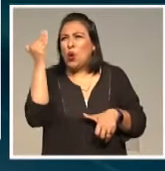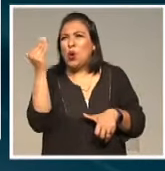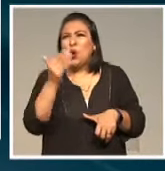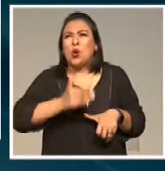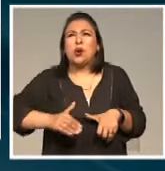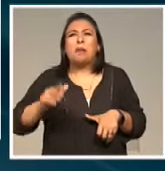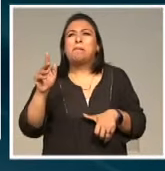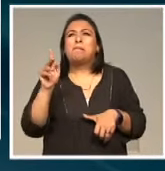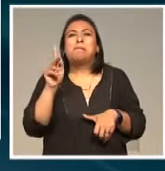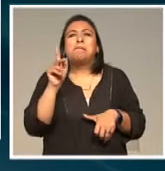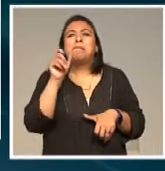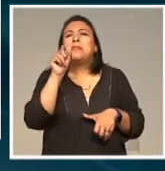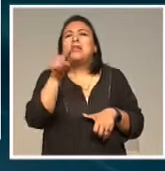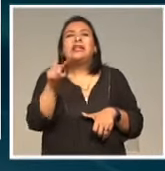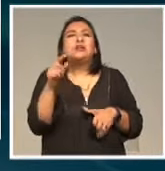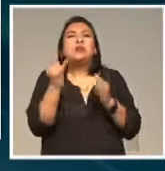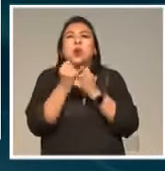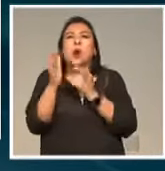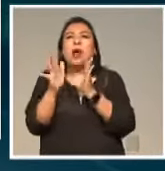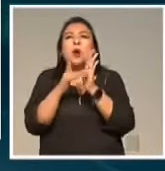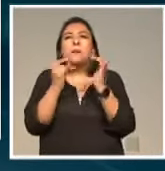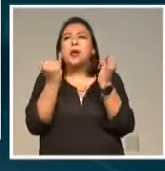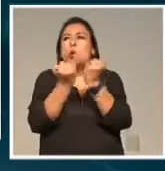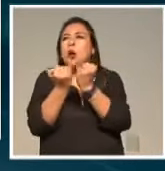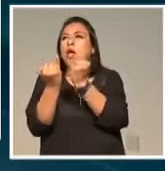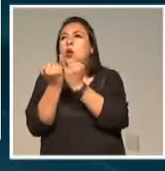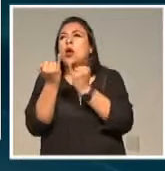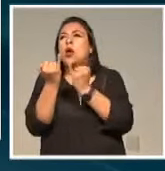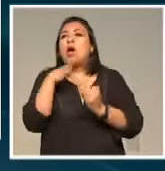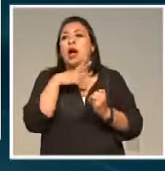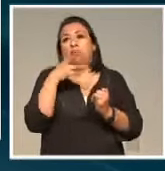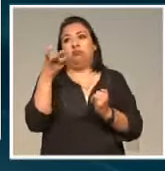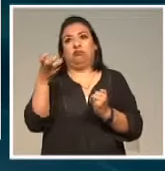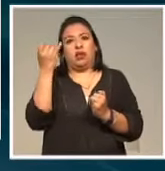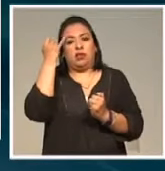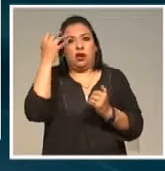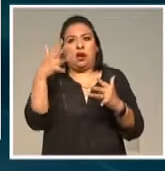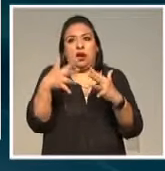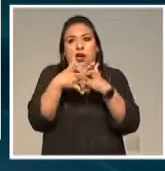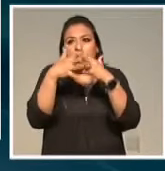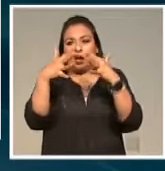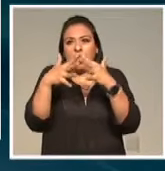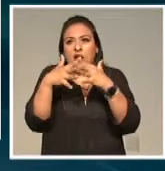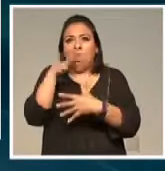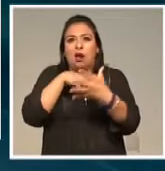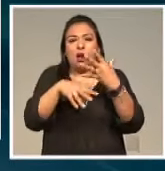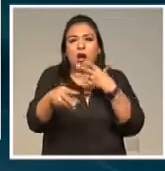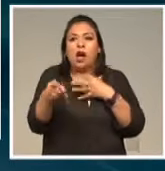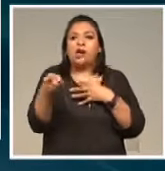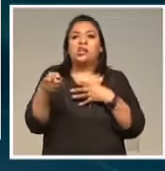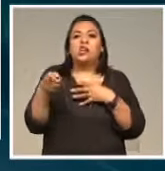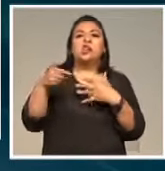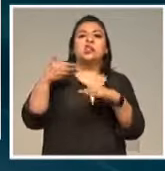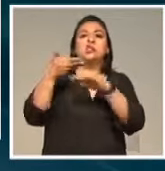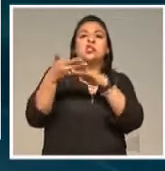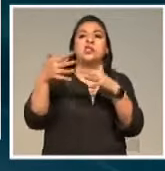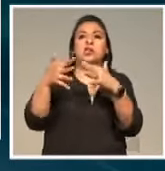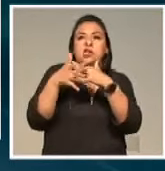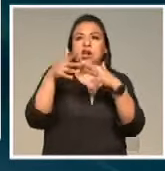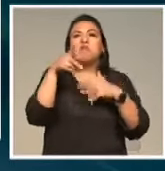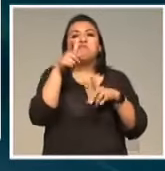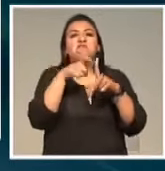unos clichés o estereotipos que crean las guerras sobre la figura del otro. Entonces, fue un proyecto